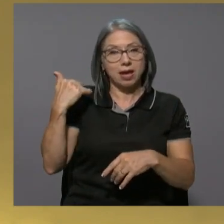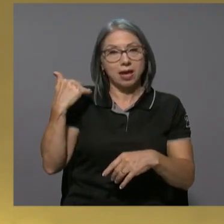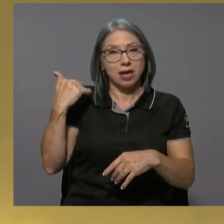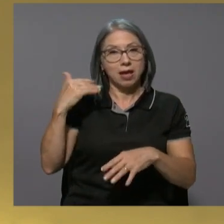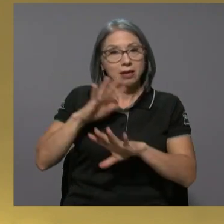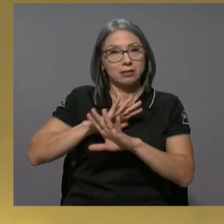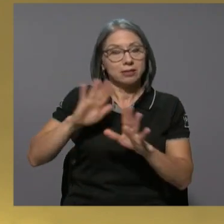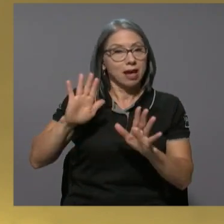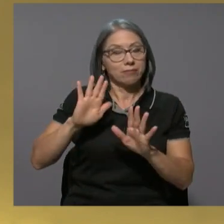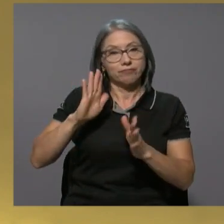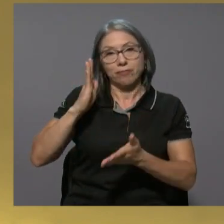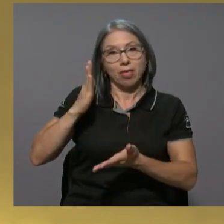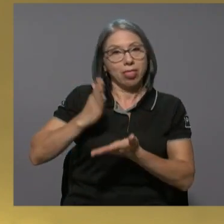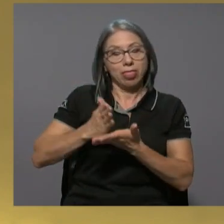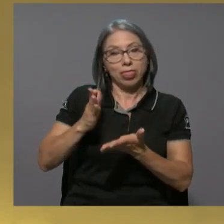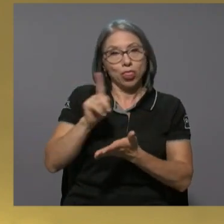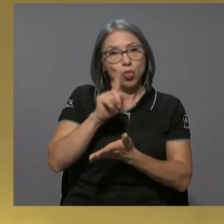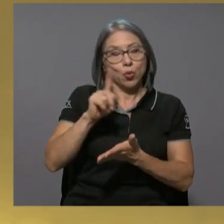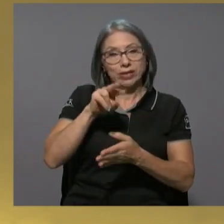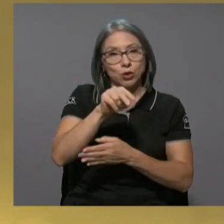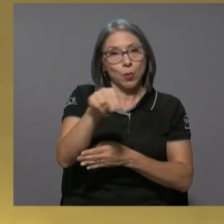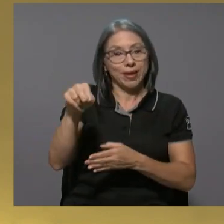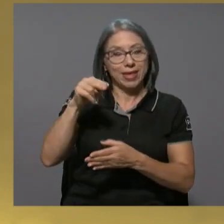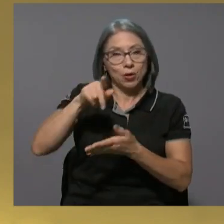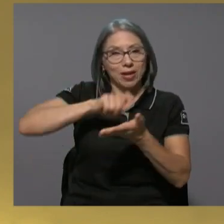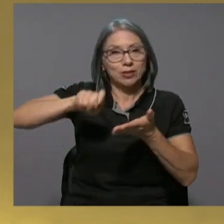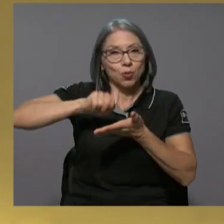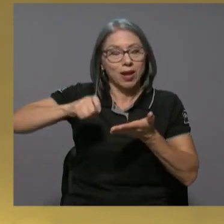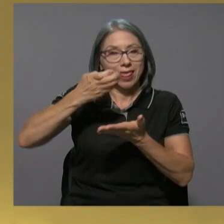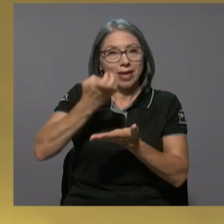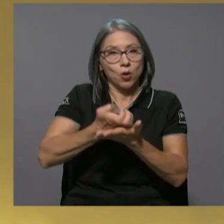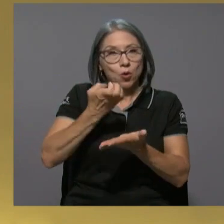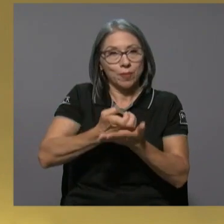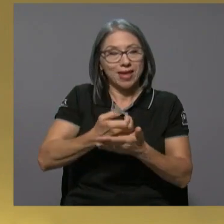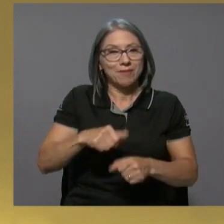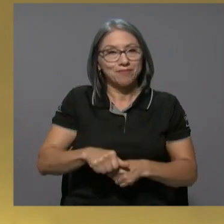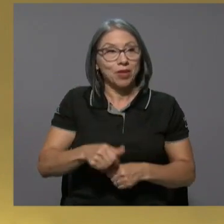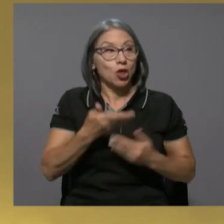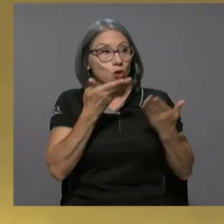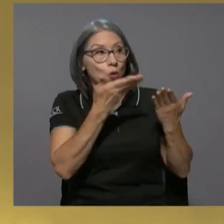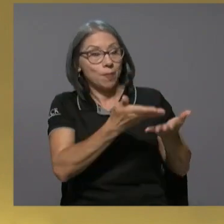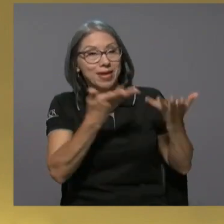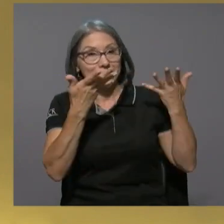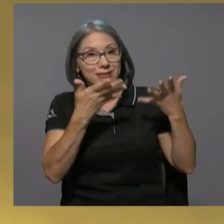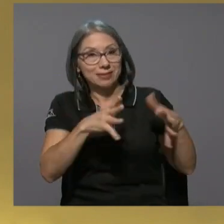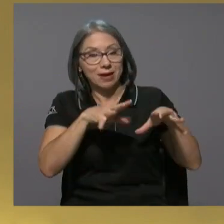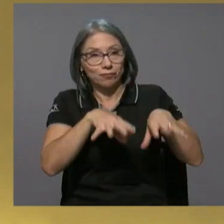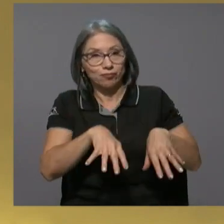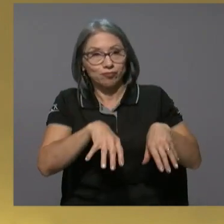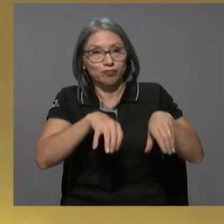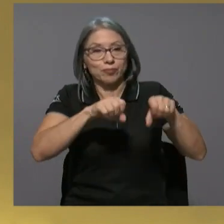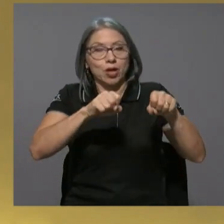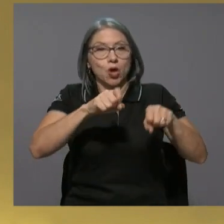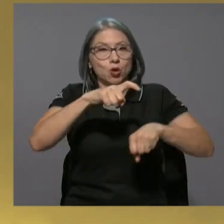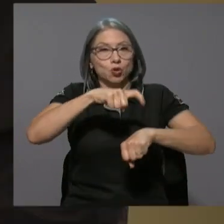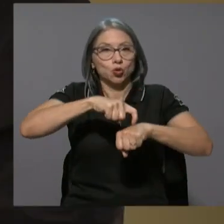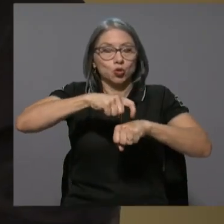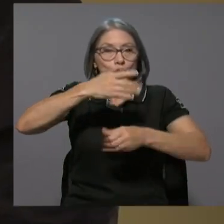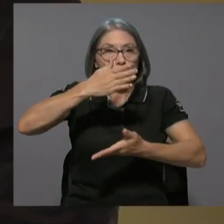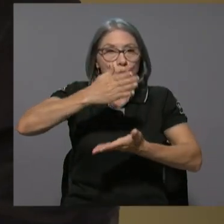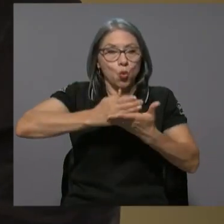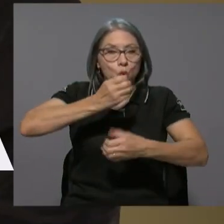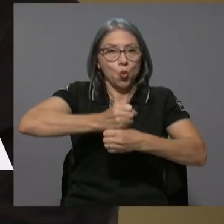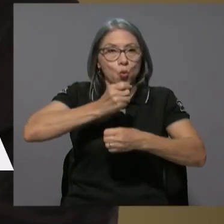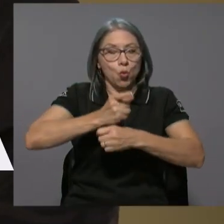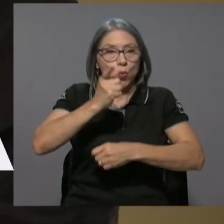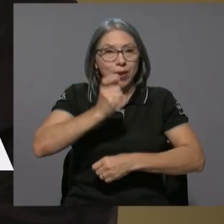dejó de ser compañero en la Escuela de Economía. Don Miguel se acogió a su jubilación